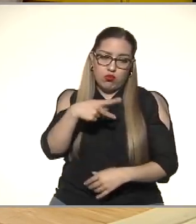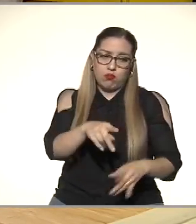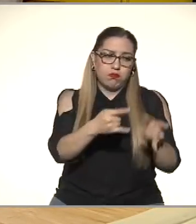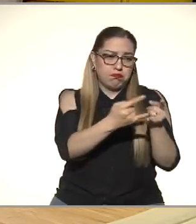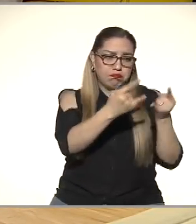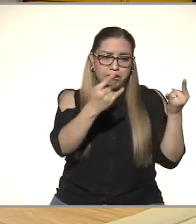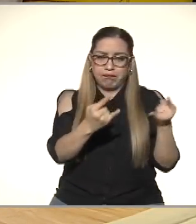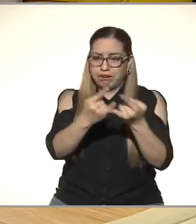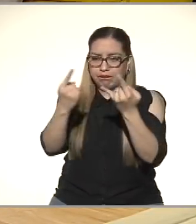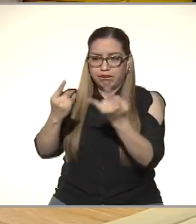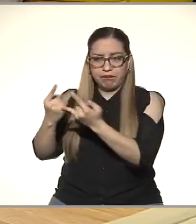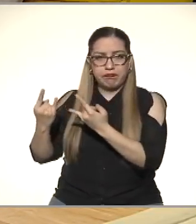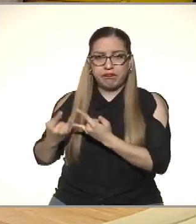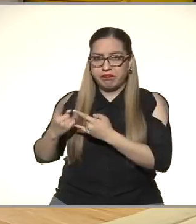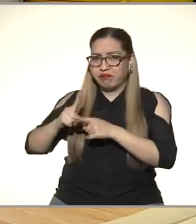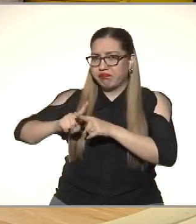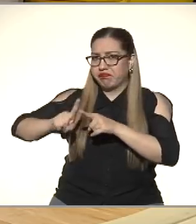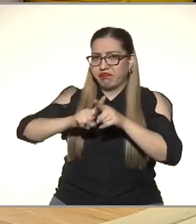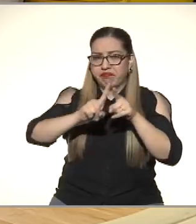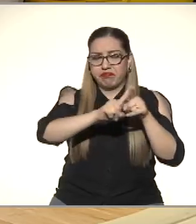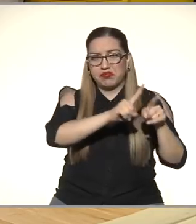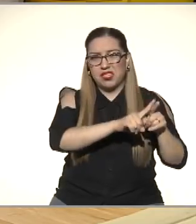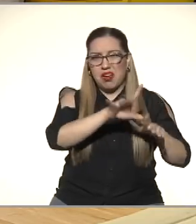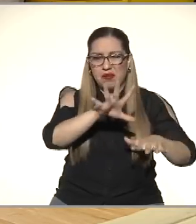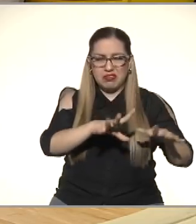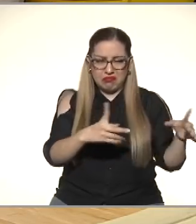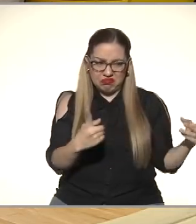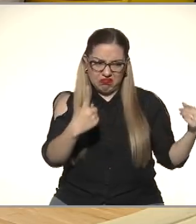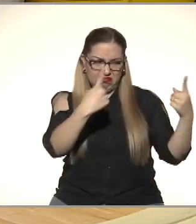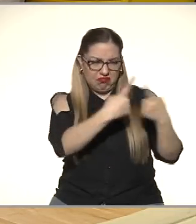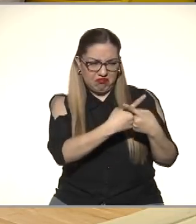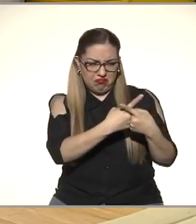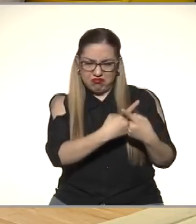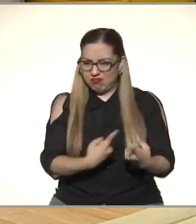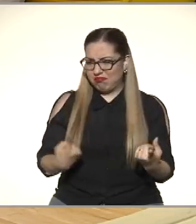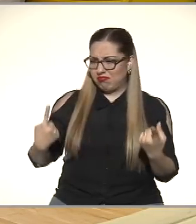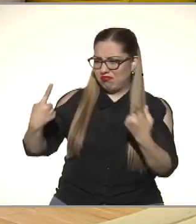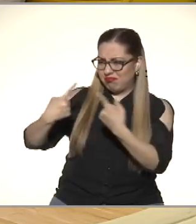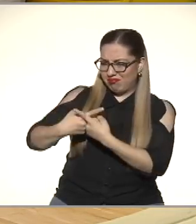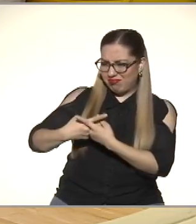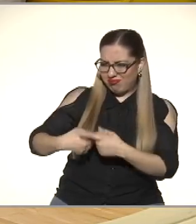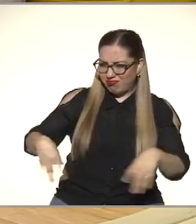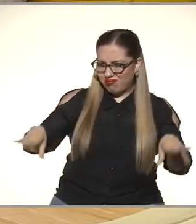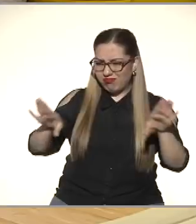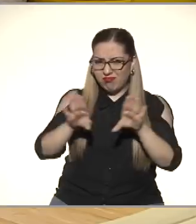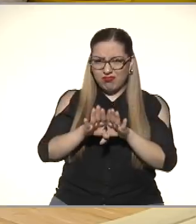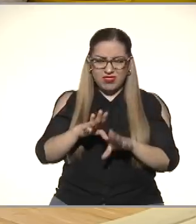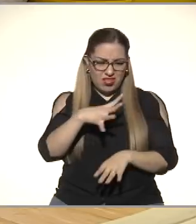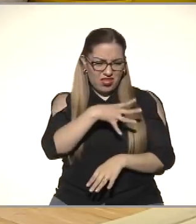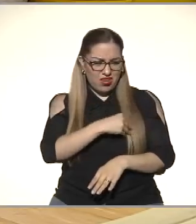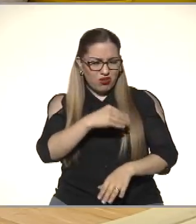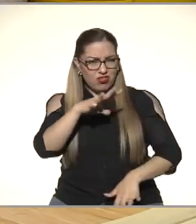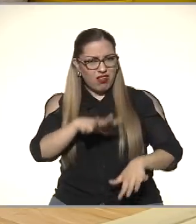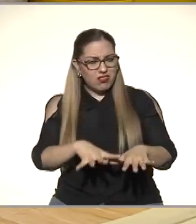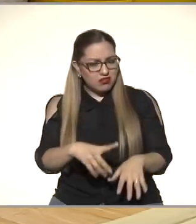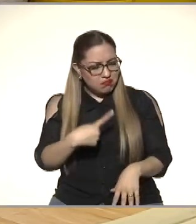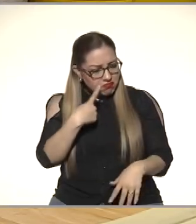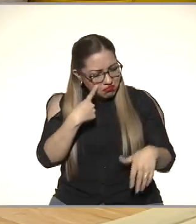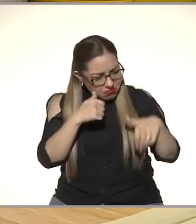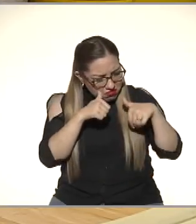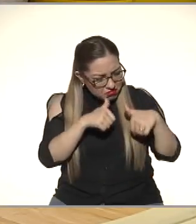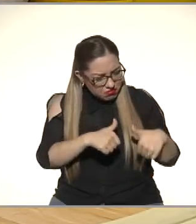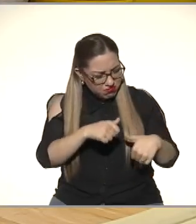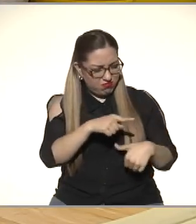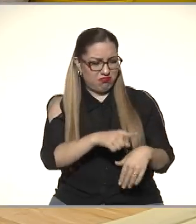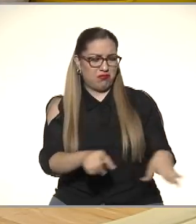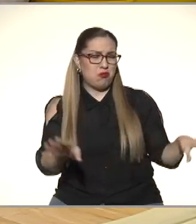diferentes, a veces contradictorias impresionantemente, ¿sí? De todos, incluyendo las de los hijos. Cuando uno escucha además a los hijos, uno